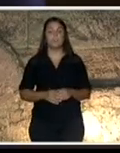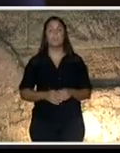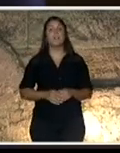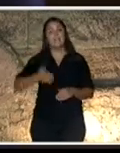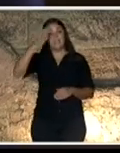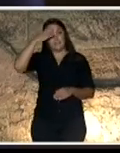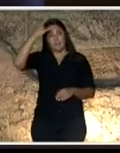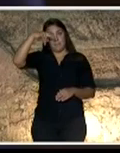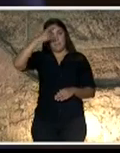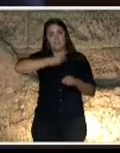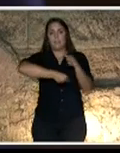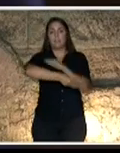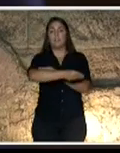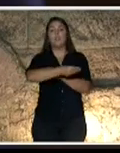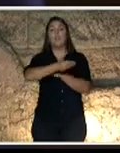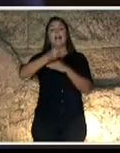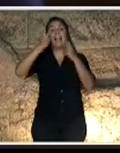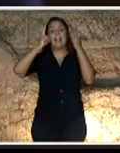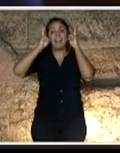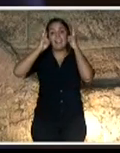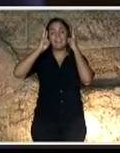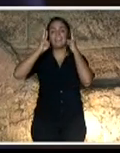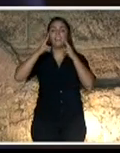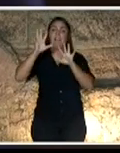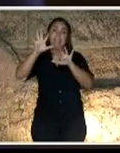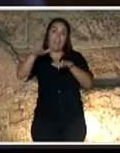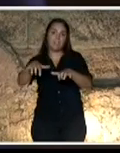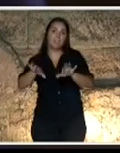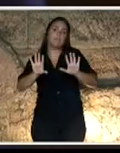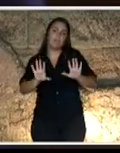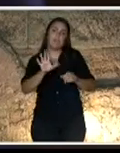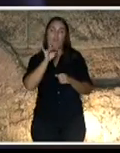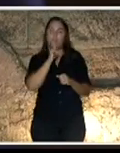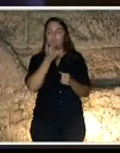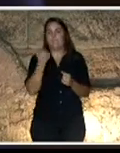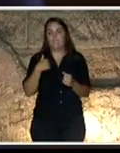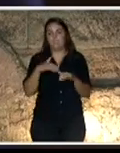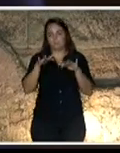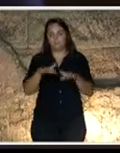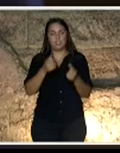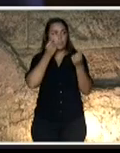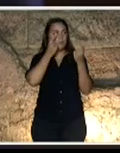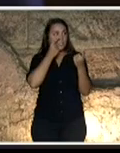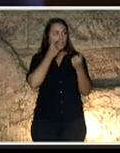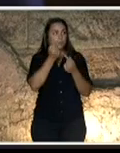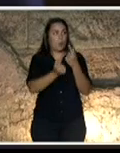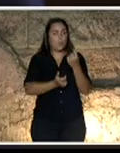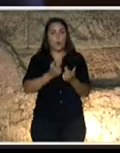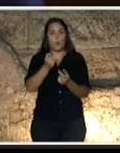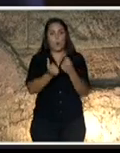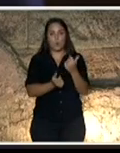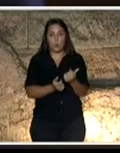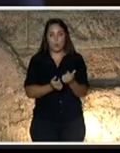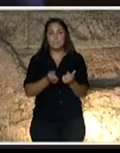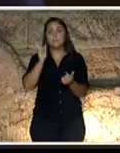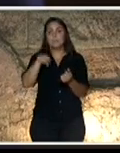Vaca, nacido en Jerez de la Frontera, pero adelantado como un extremeño más en el descubrimiento de la Florida, a quien